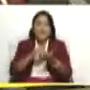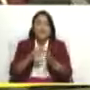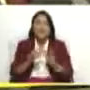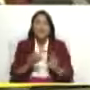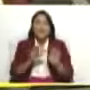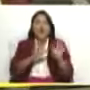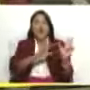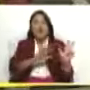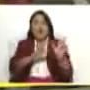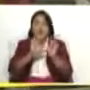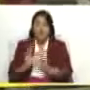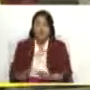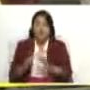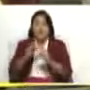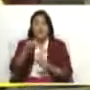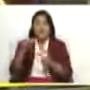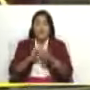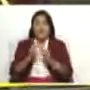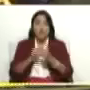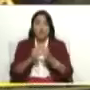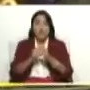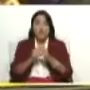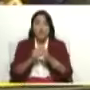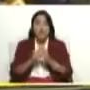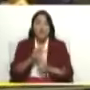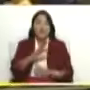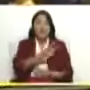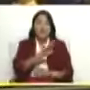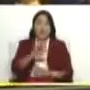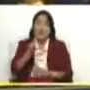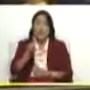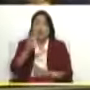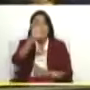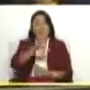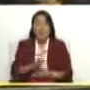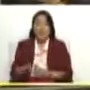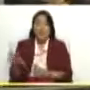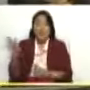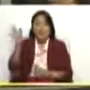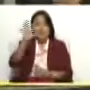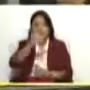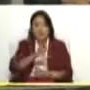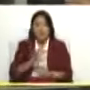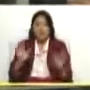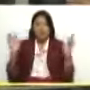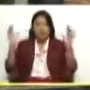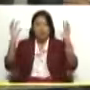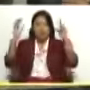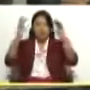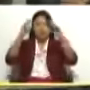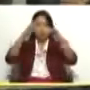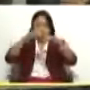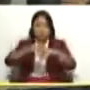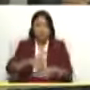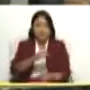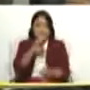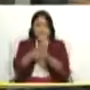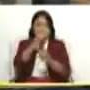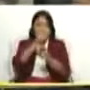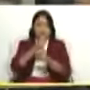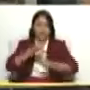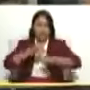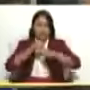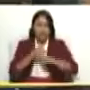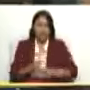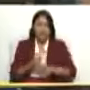8000 atletas provenientes de 41 países que dieron mucha competencia que